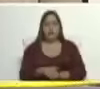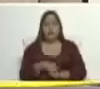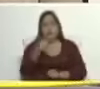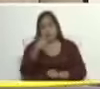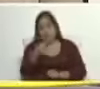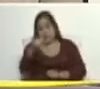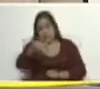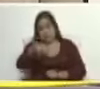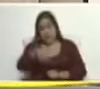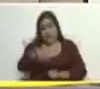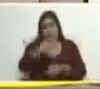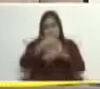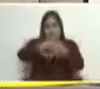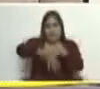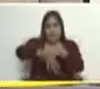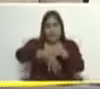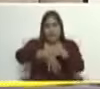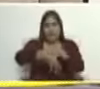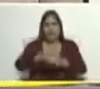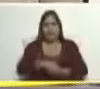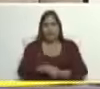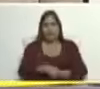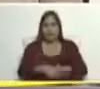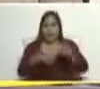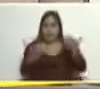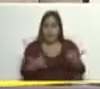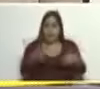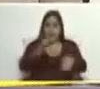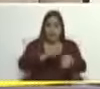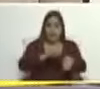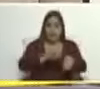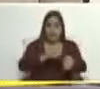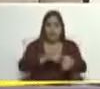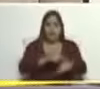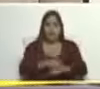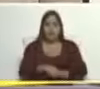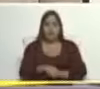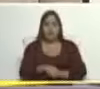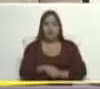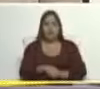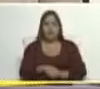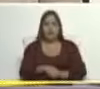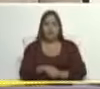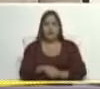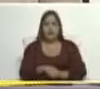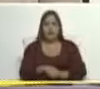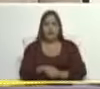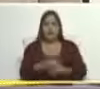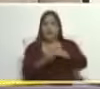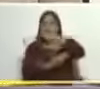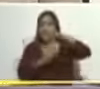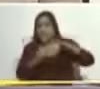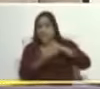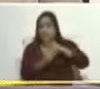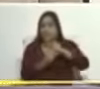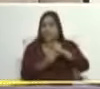que el ALBA, en las actuales circunstancias, es